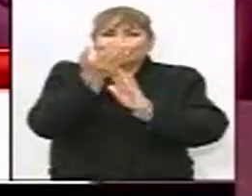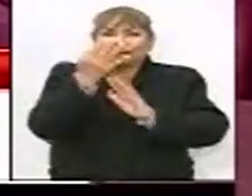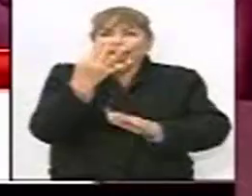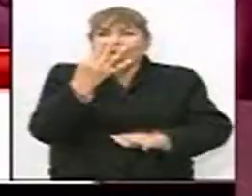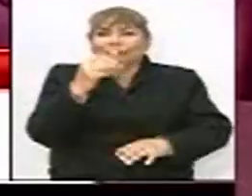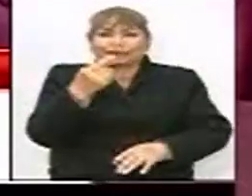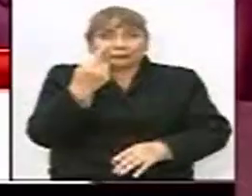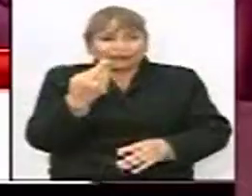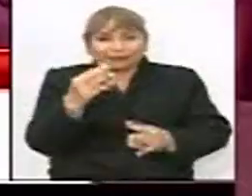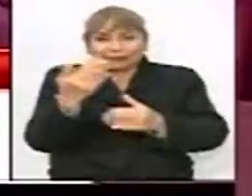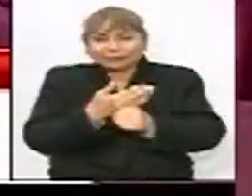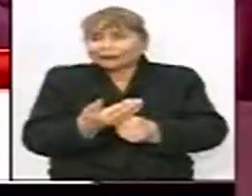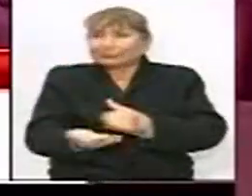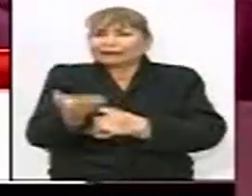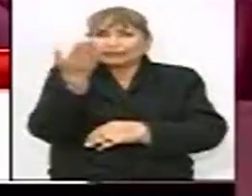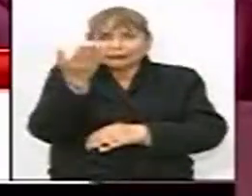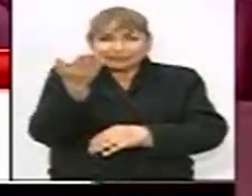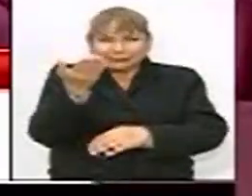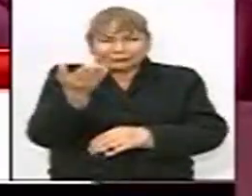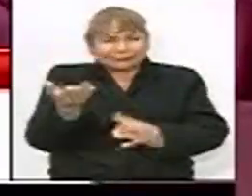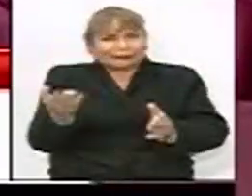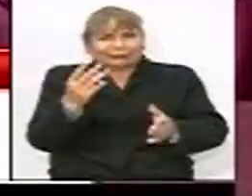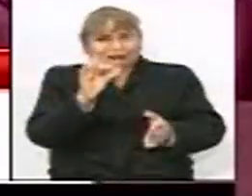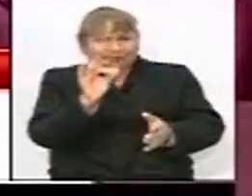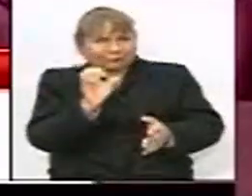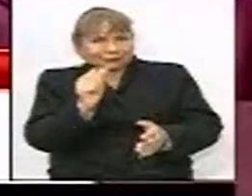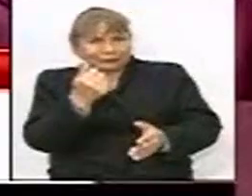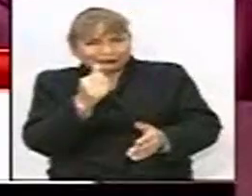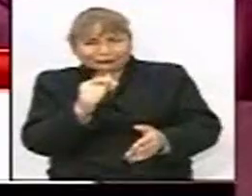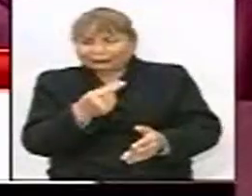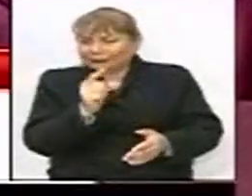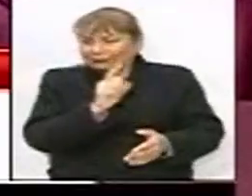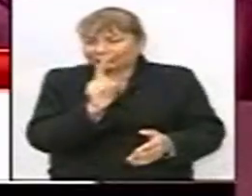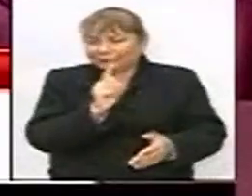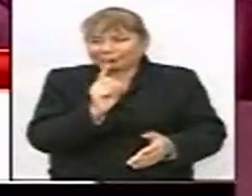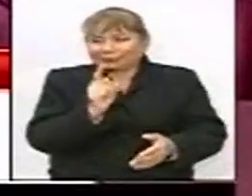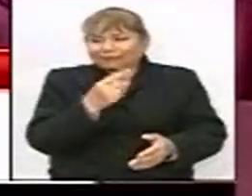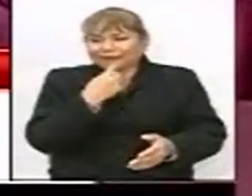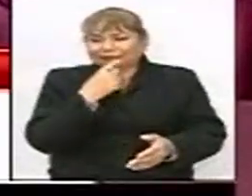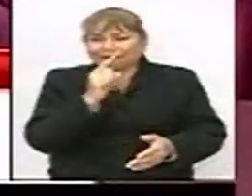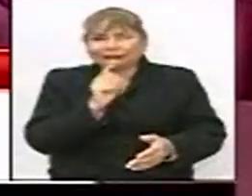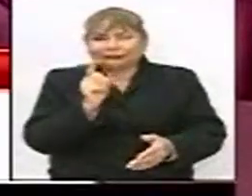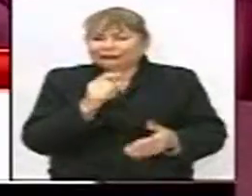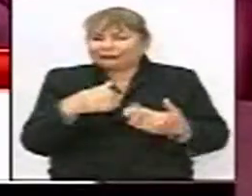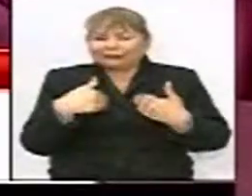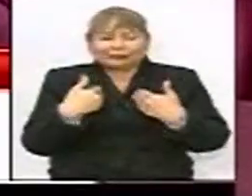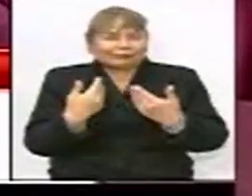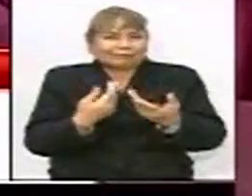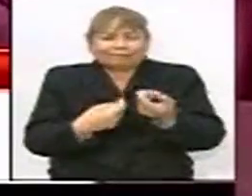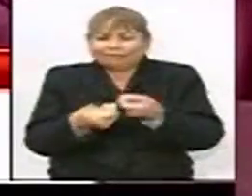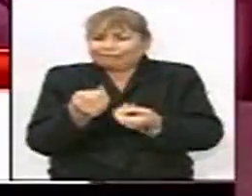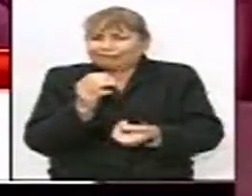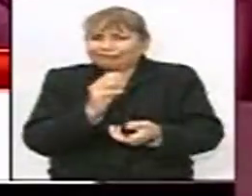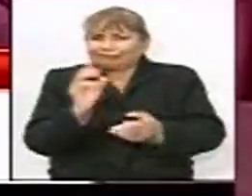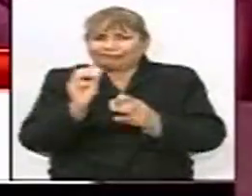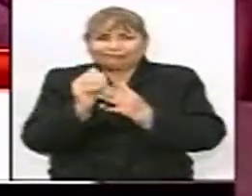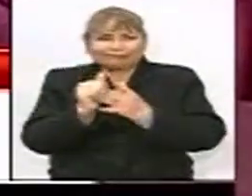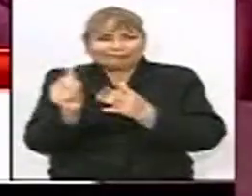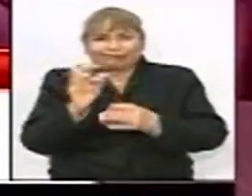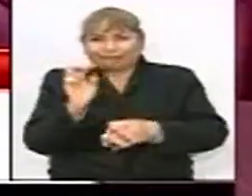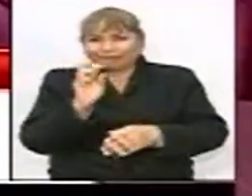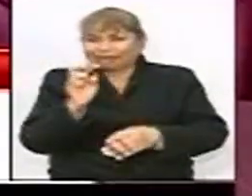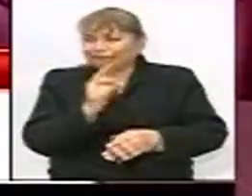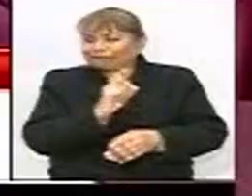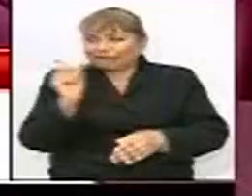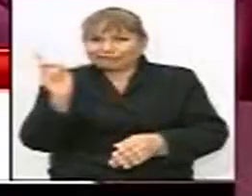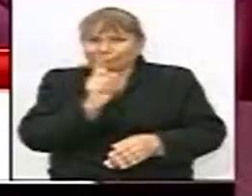4 soles, el peaje va a subir a 8 o 10 soles. No, señor, no se puede calcular el dólar para subir de ninguna manera